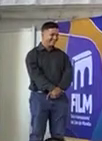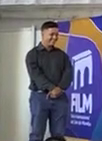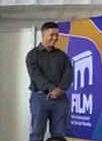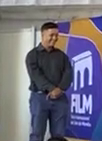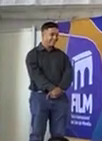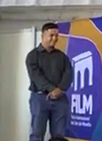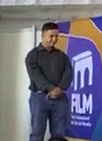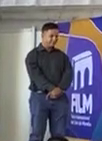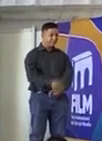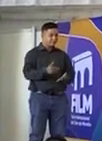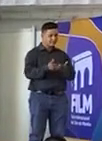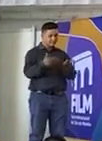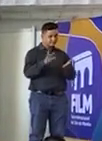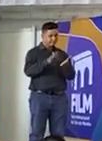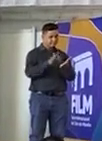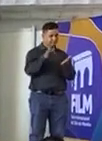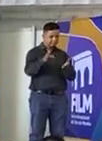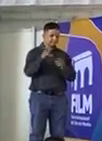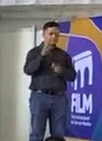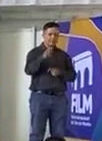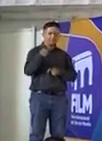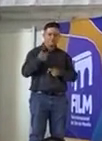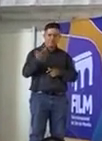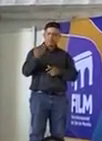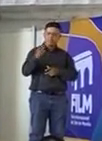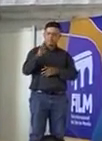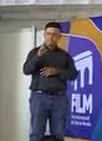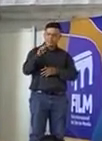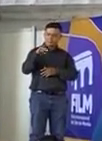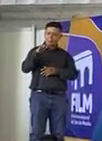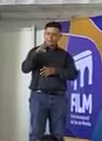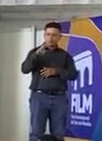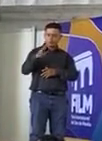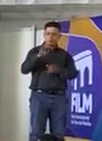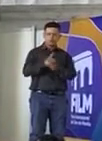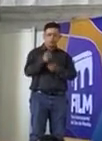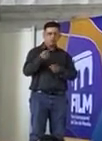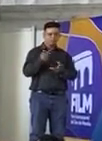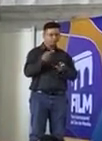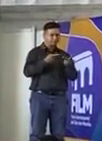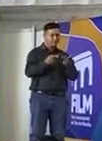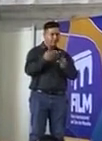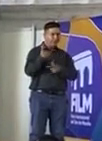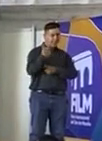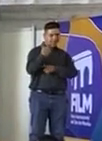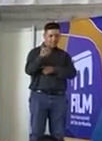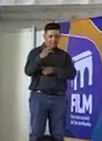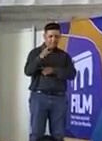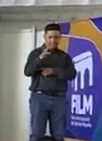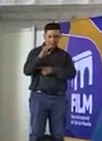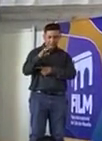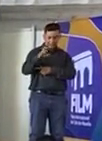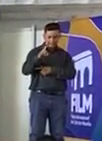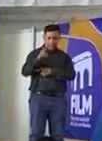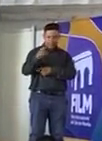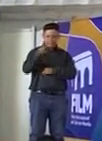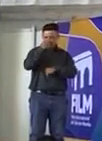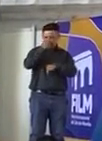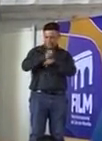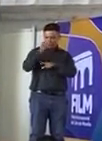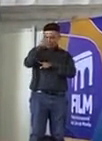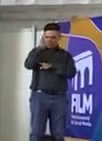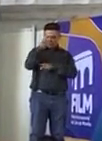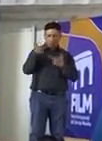Le agradecemos sus palabras a la escritora Vivian Mansur. Continuamos con la intervención de la doctora Gabriela Desiree Molina Aguilar, secretaria de Cultura